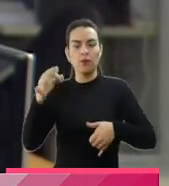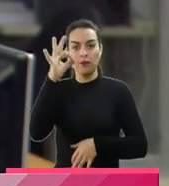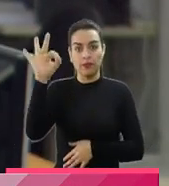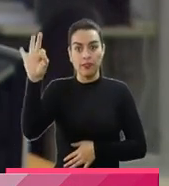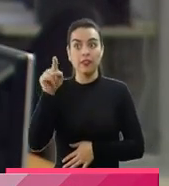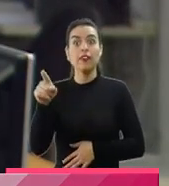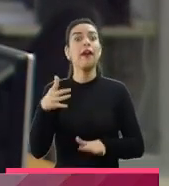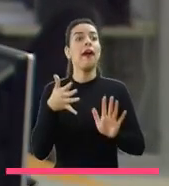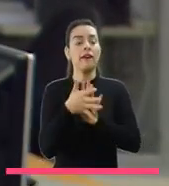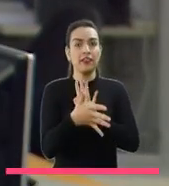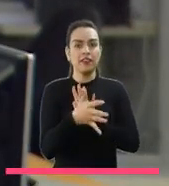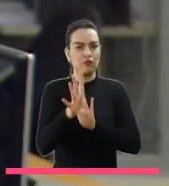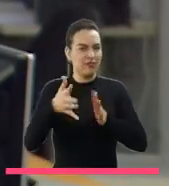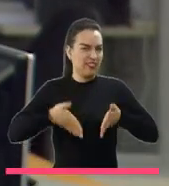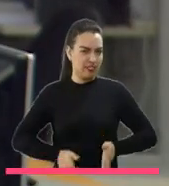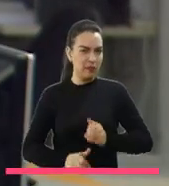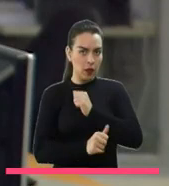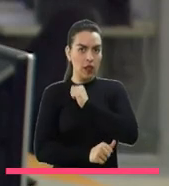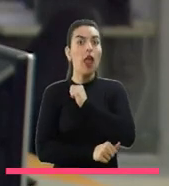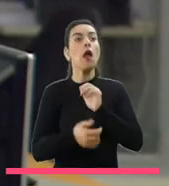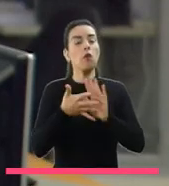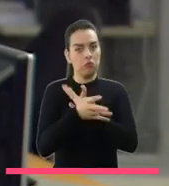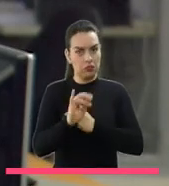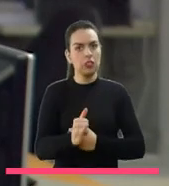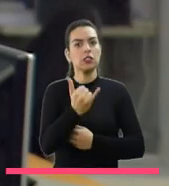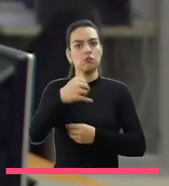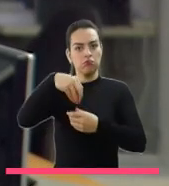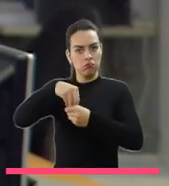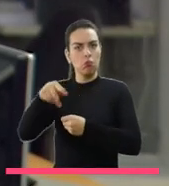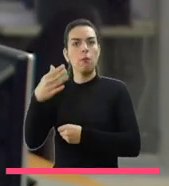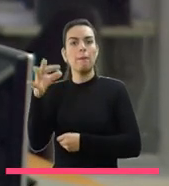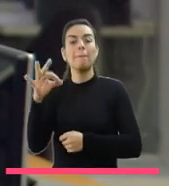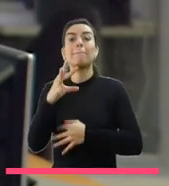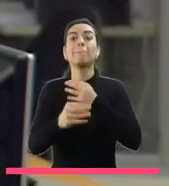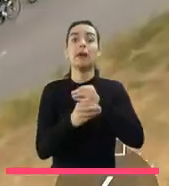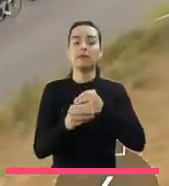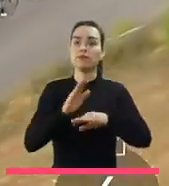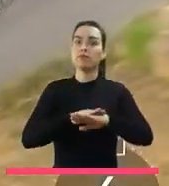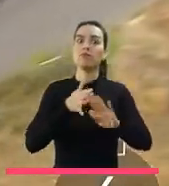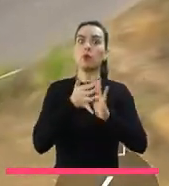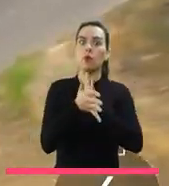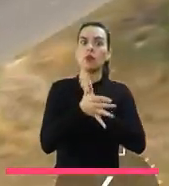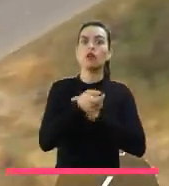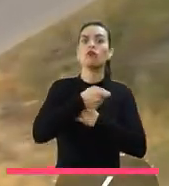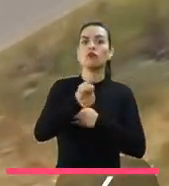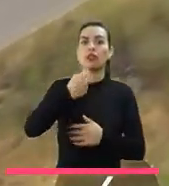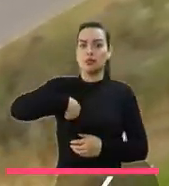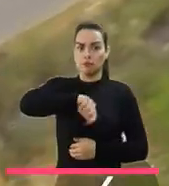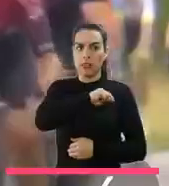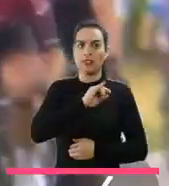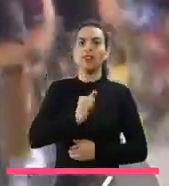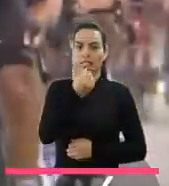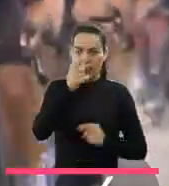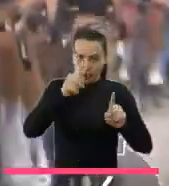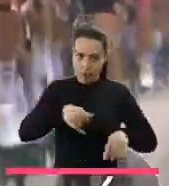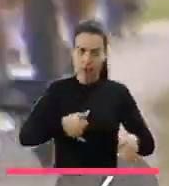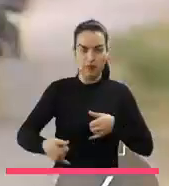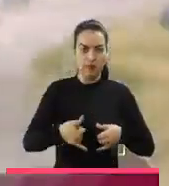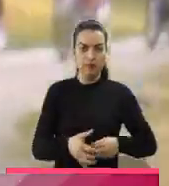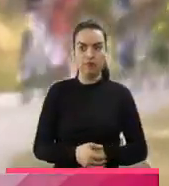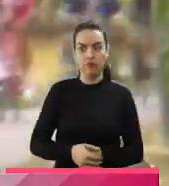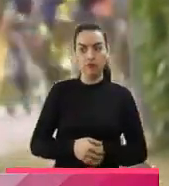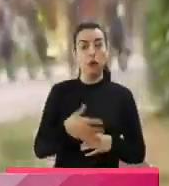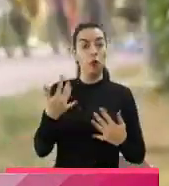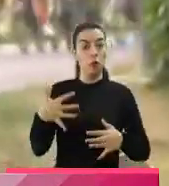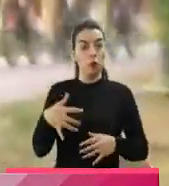Astana en la ronda francesa y además que planea competir en la Vuelta a España. Luego de cumplir una destacada actuación en el